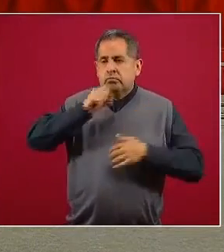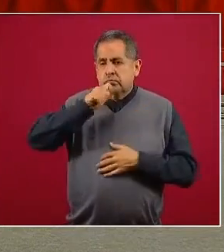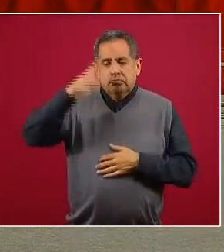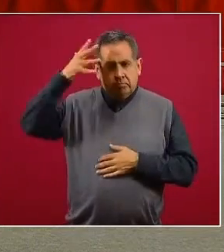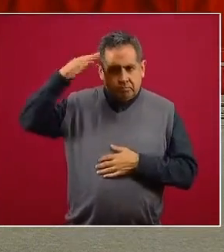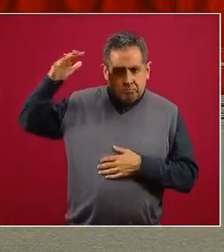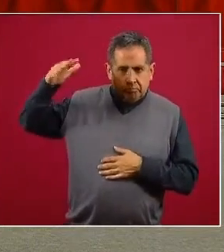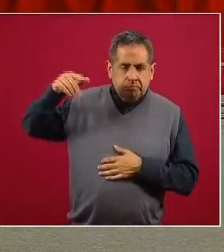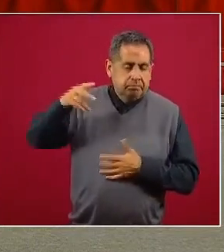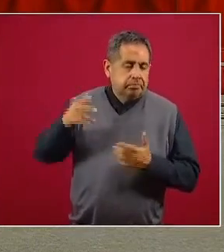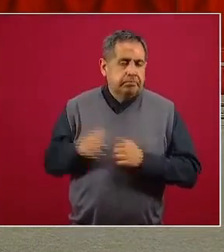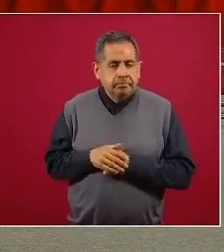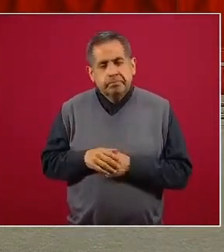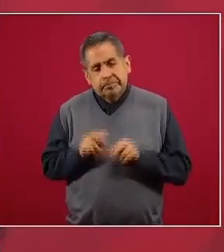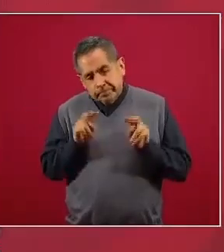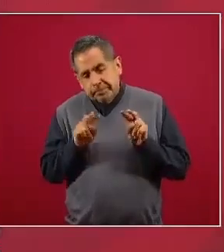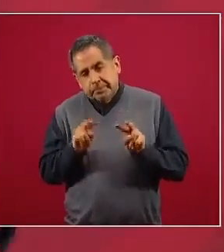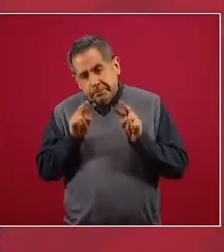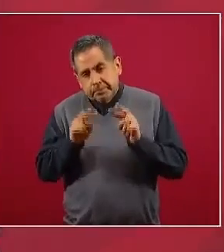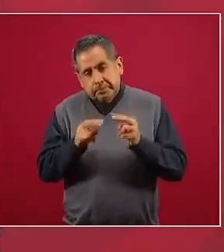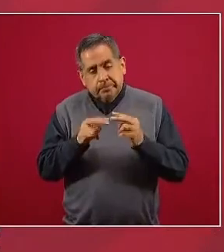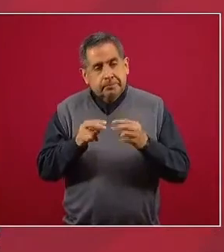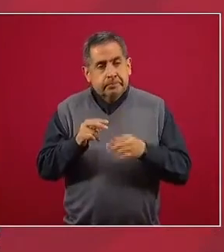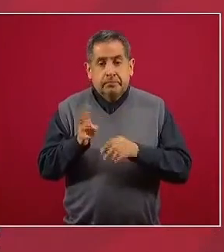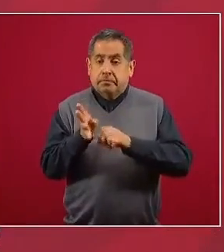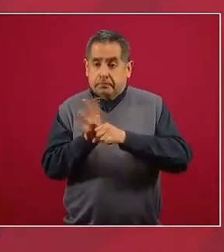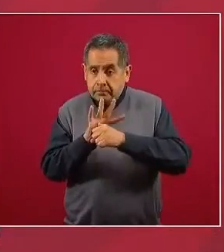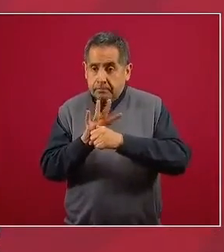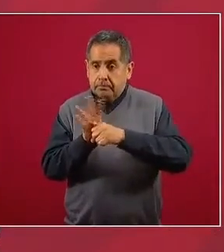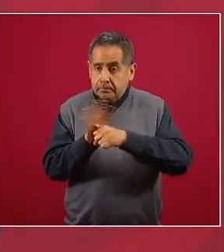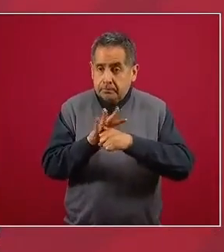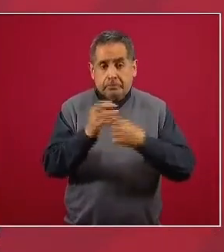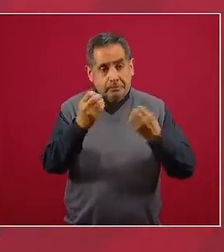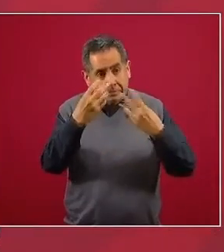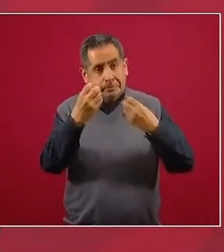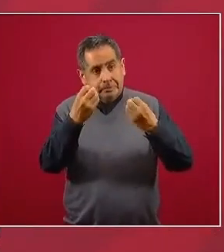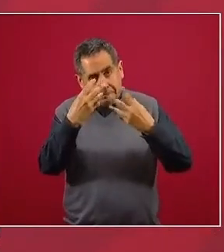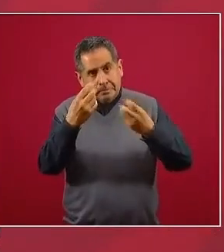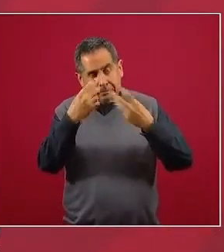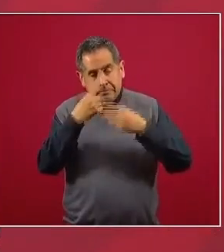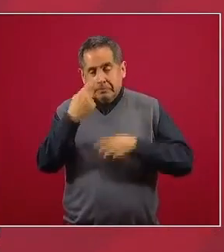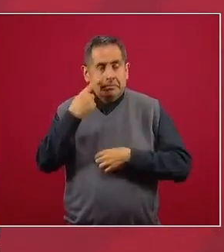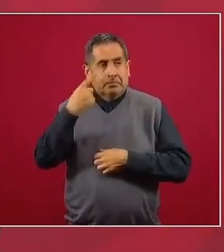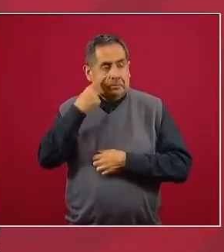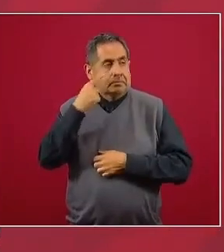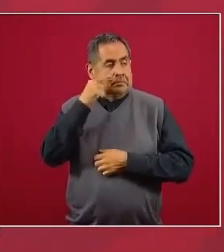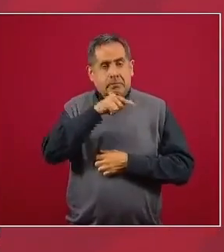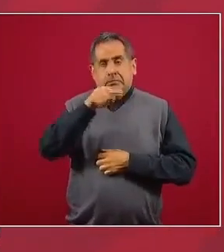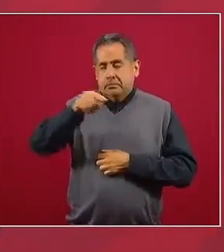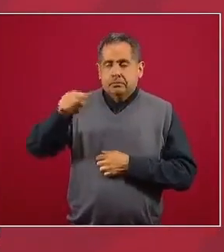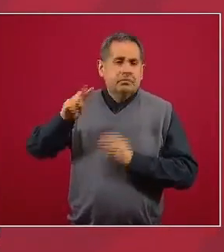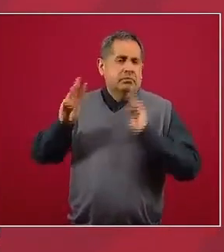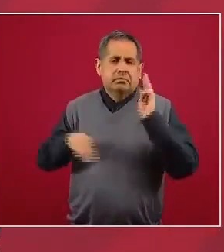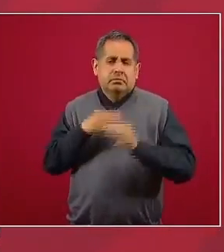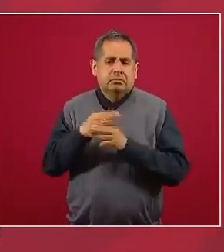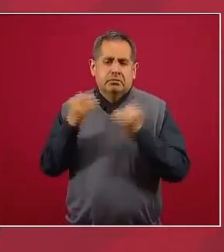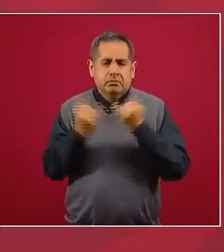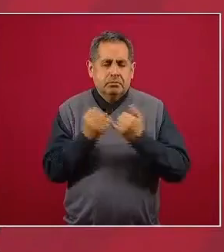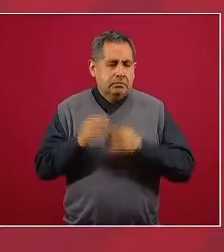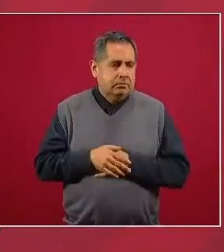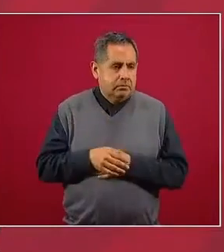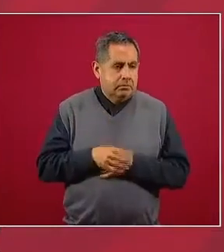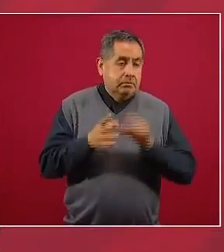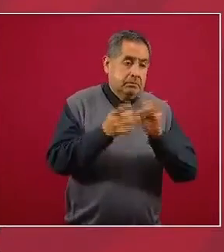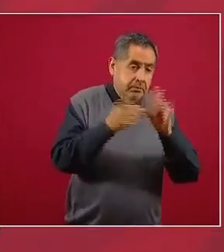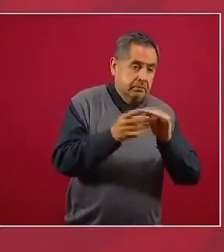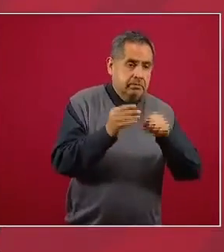personas adultas, hemos estado expuestos a la angustia de COVID, y no solo en México, sino en todo el mundo. Estar